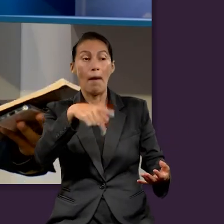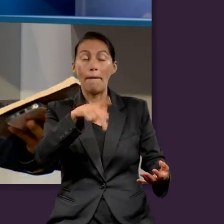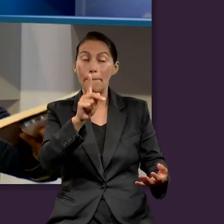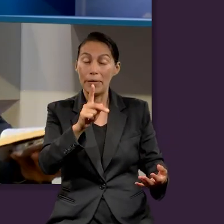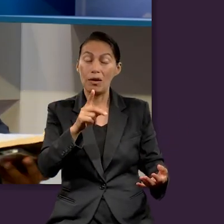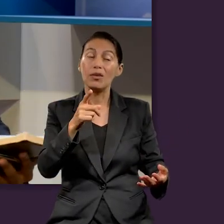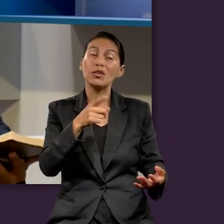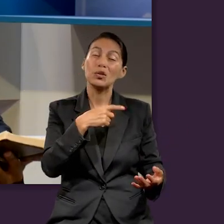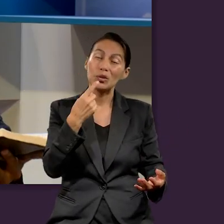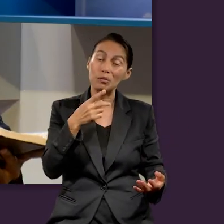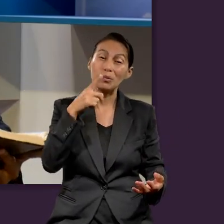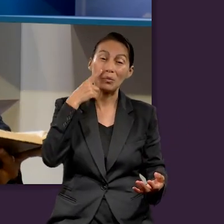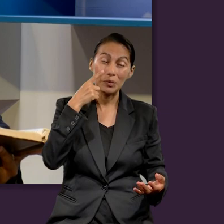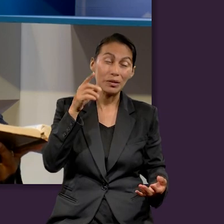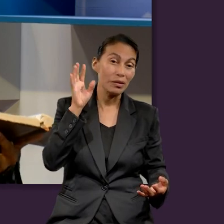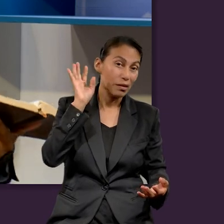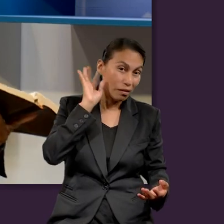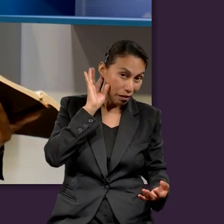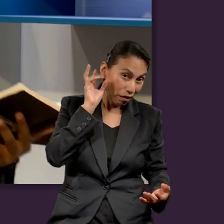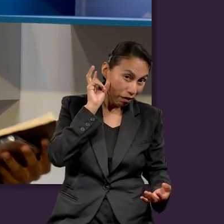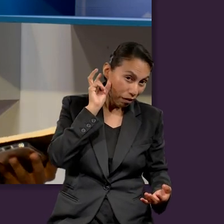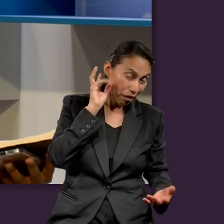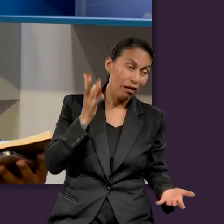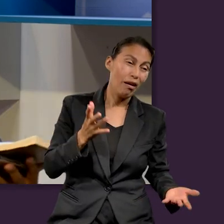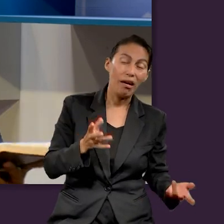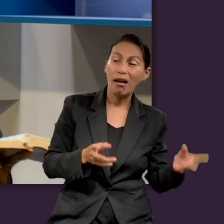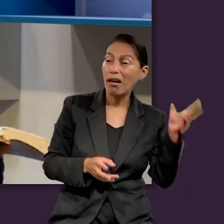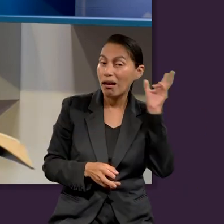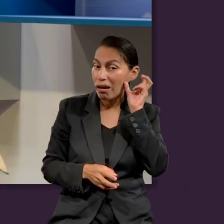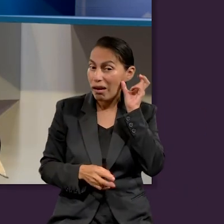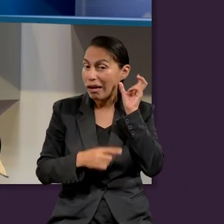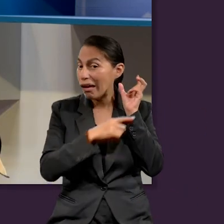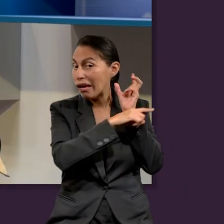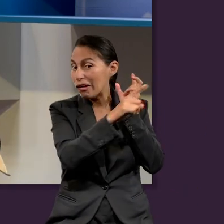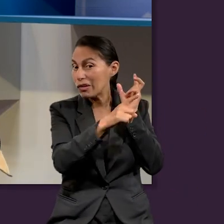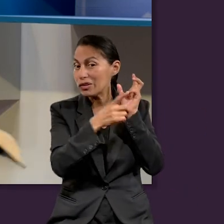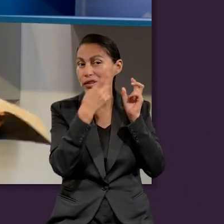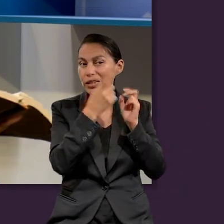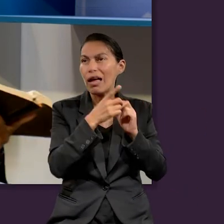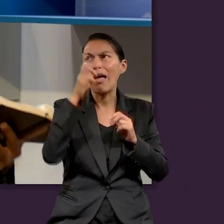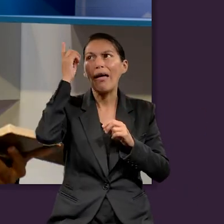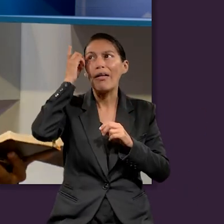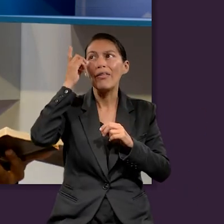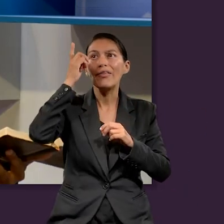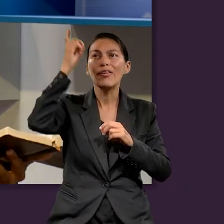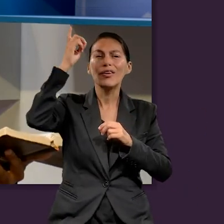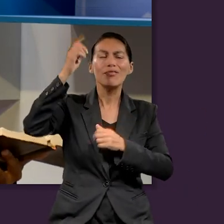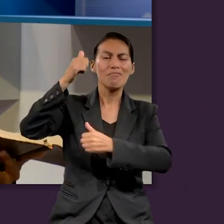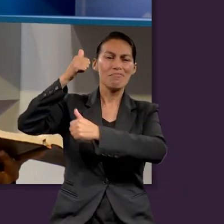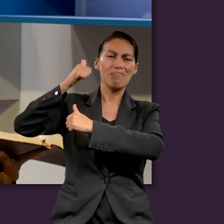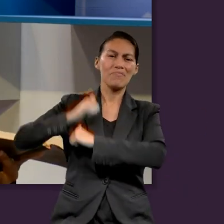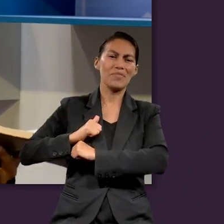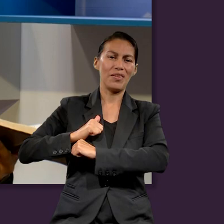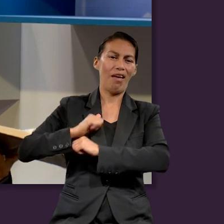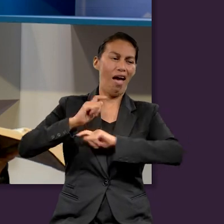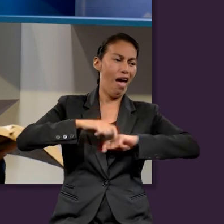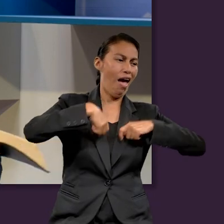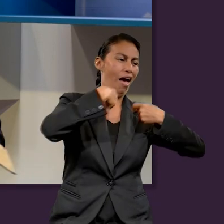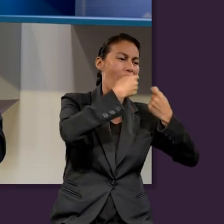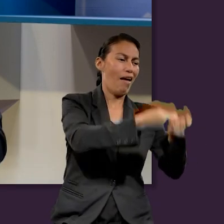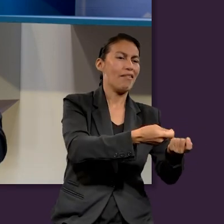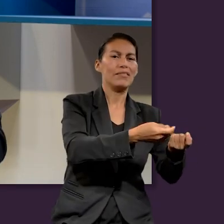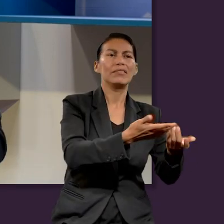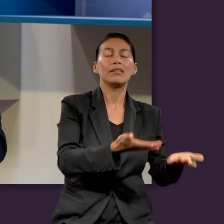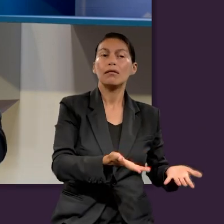son Dios en la tierra más en muchos escritos escuchamos que ellos asocian la autoridad